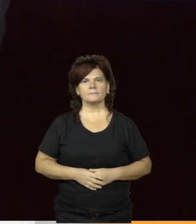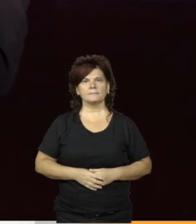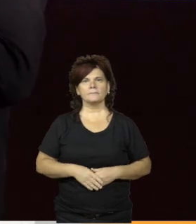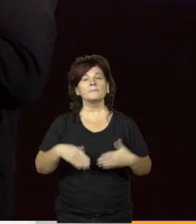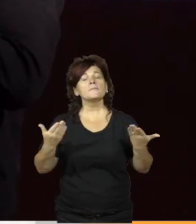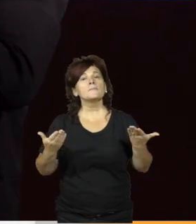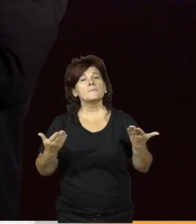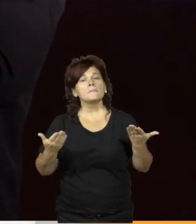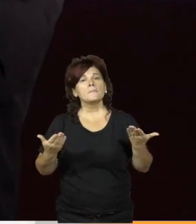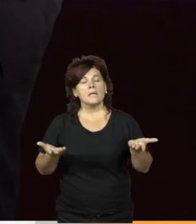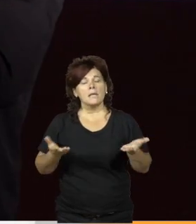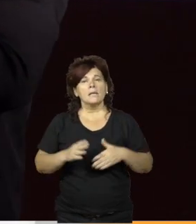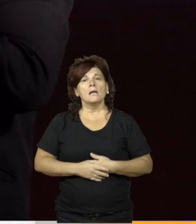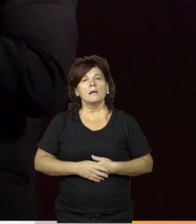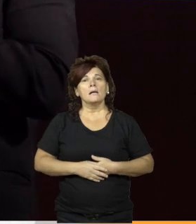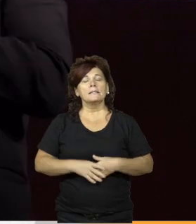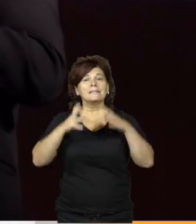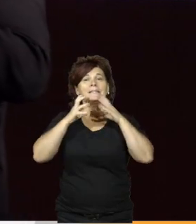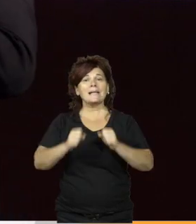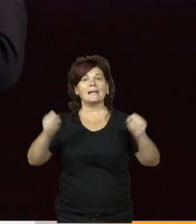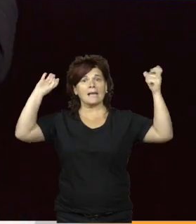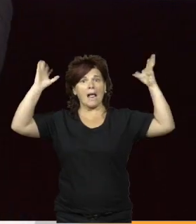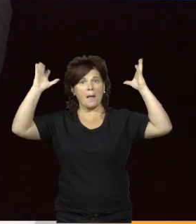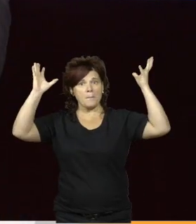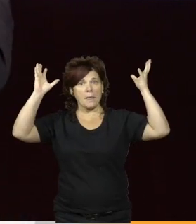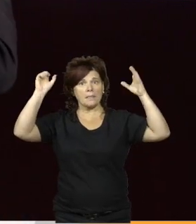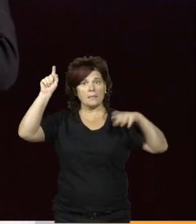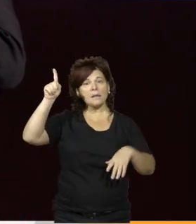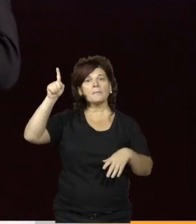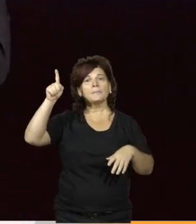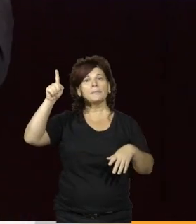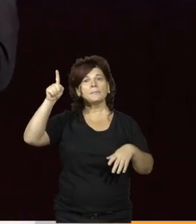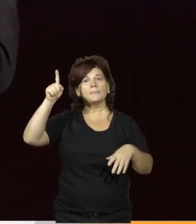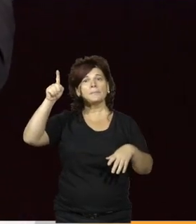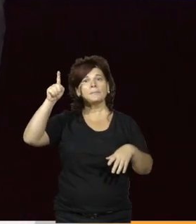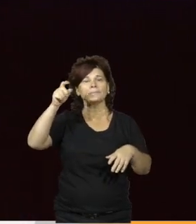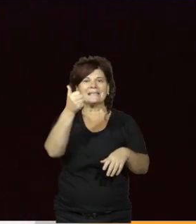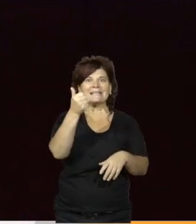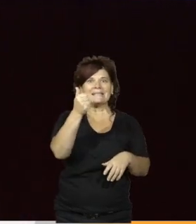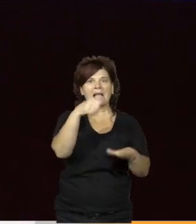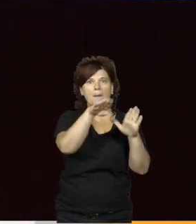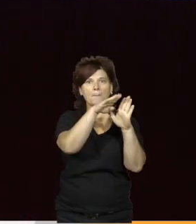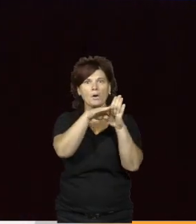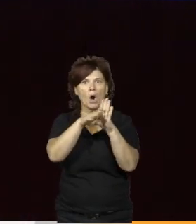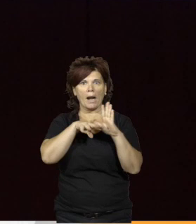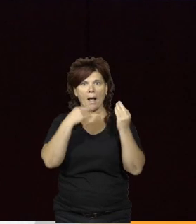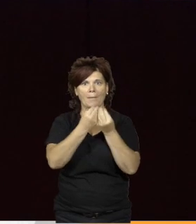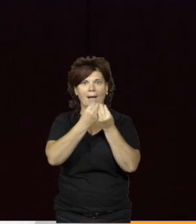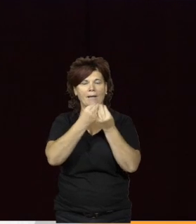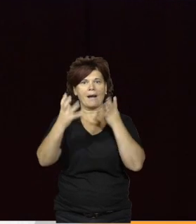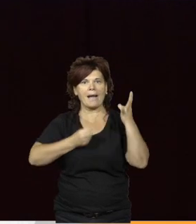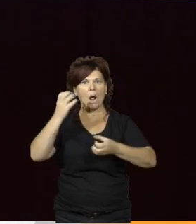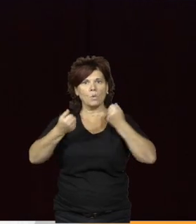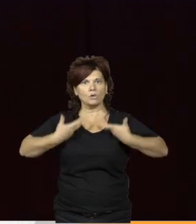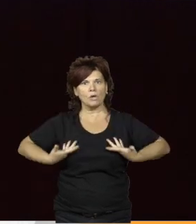Bueno, en sí la Secretaría de Ambiente está conformada por 6 programas, que son recursos naturales, energía y